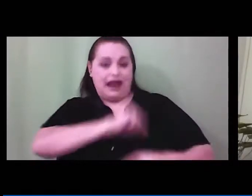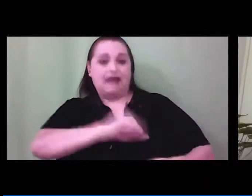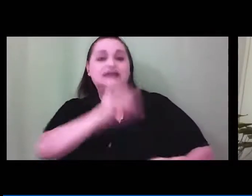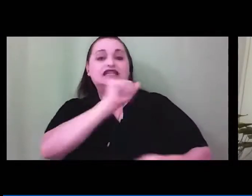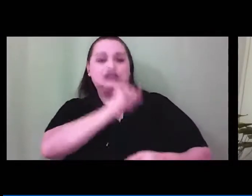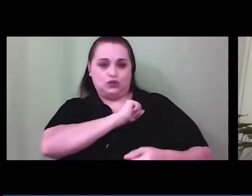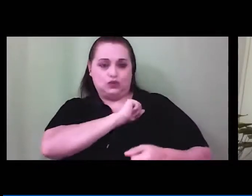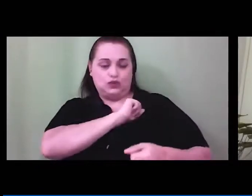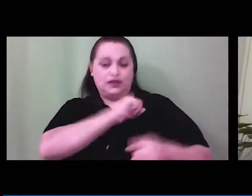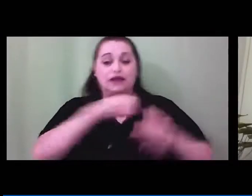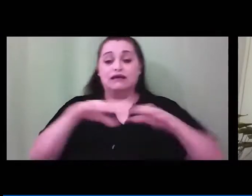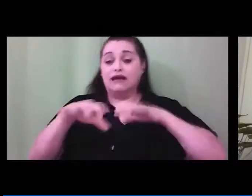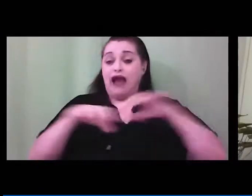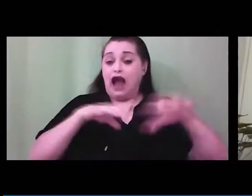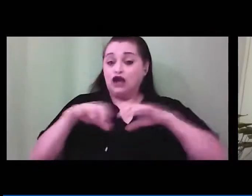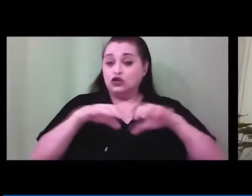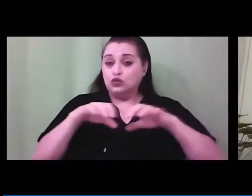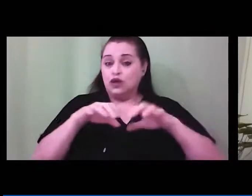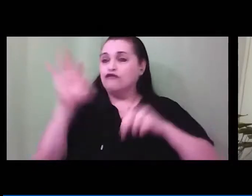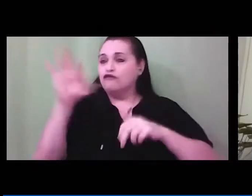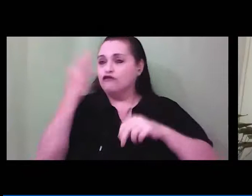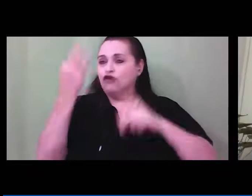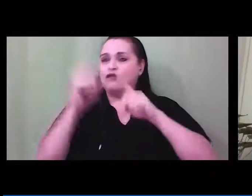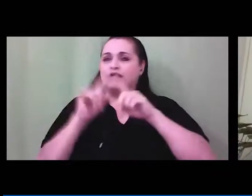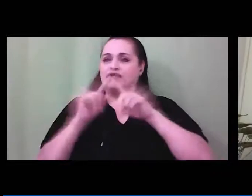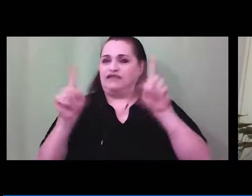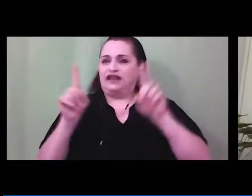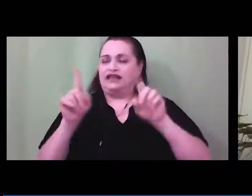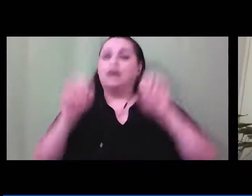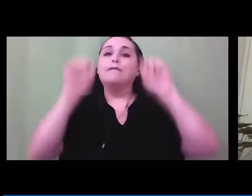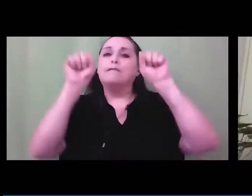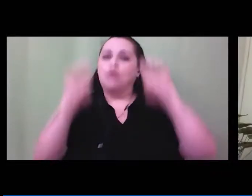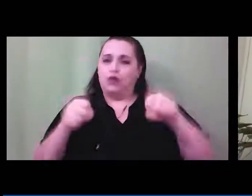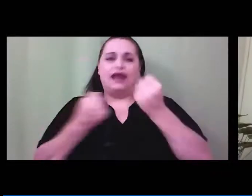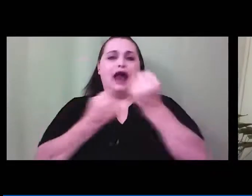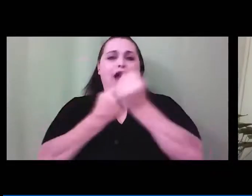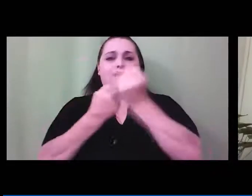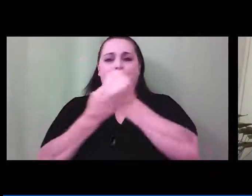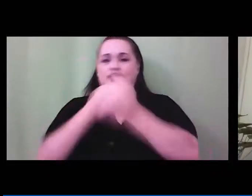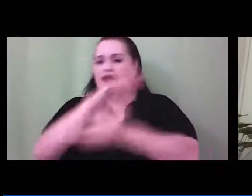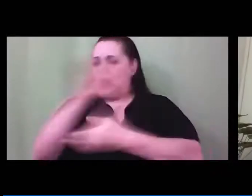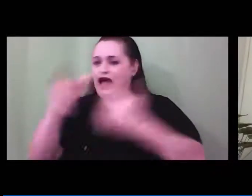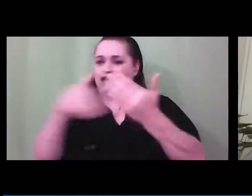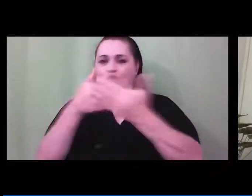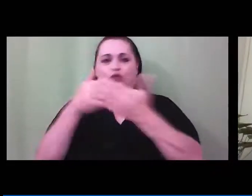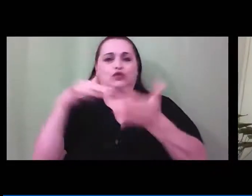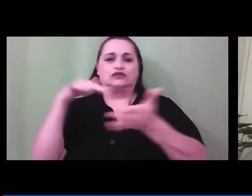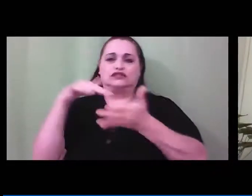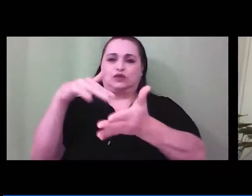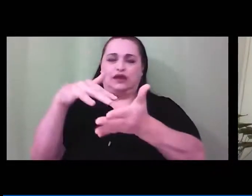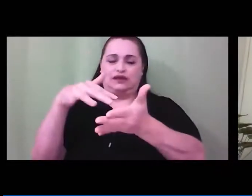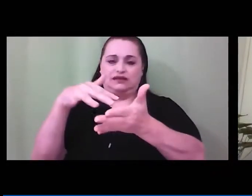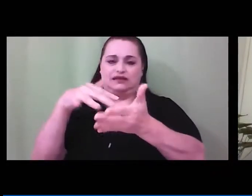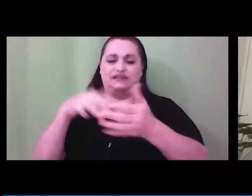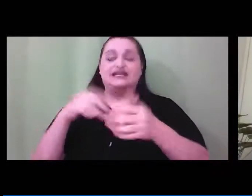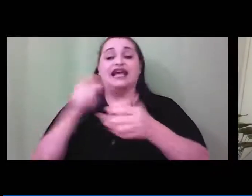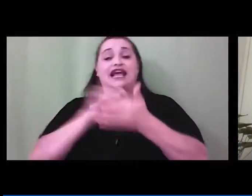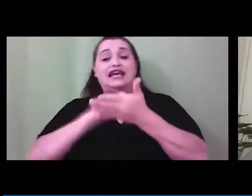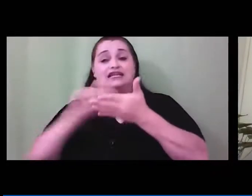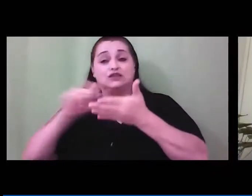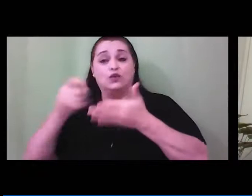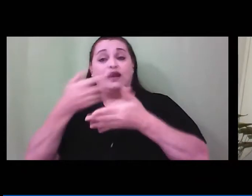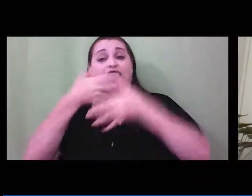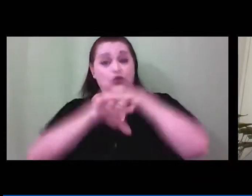de actuar de manera distinta para poder apoyar a todo el estudiantado. Una escuela inclusiva es,